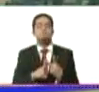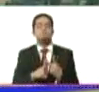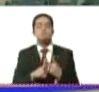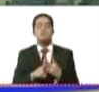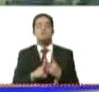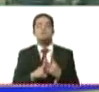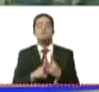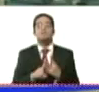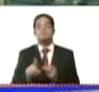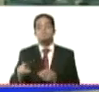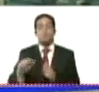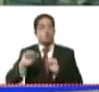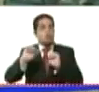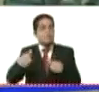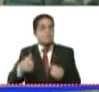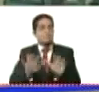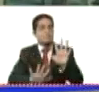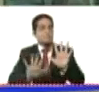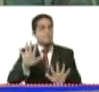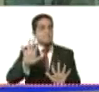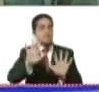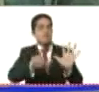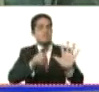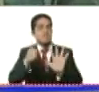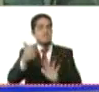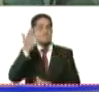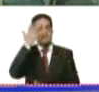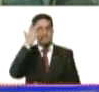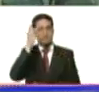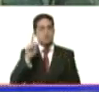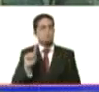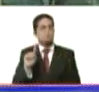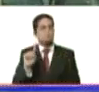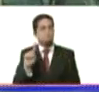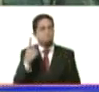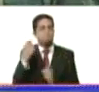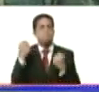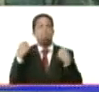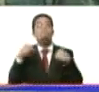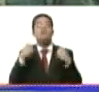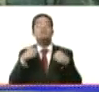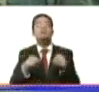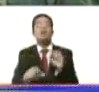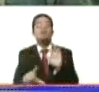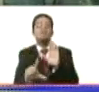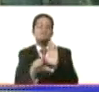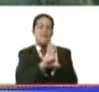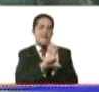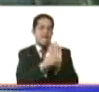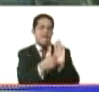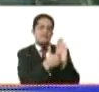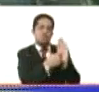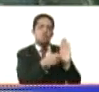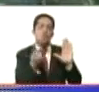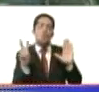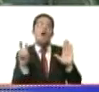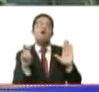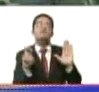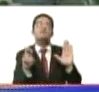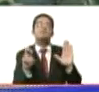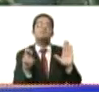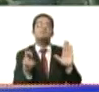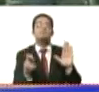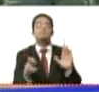y 16 de febrero, primeras prácticas de la ley constitucional con